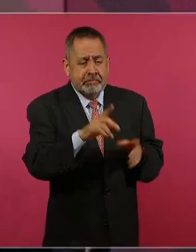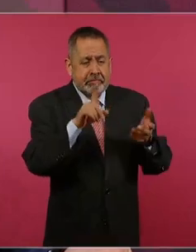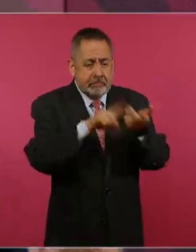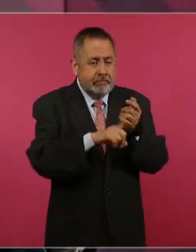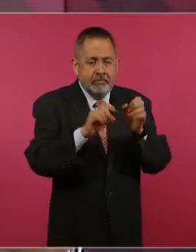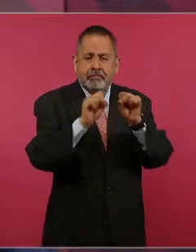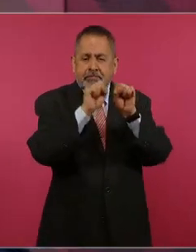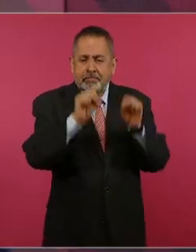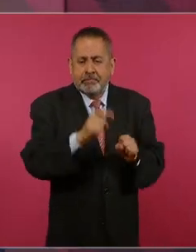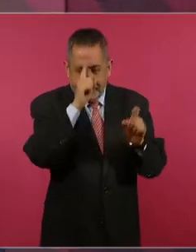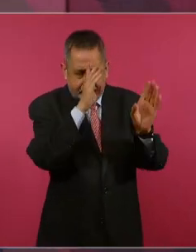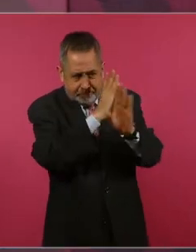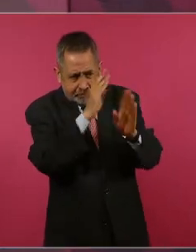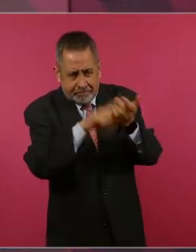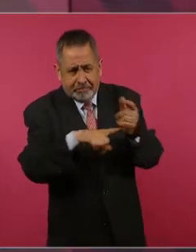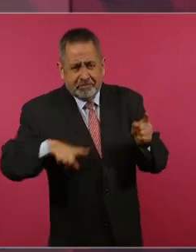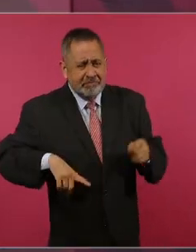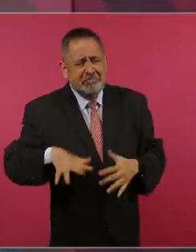espionaje del gobierno,